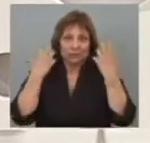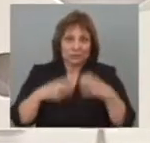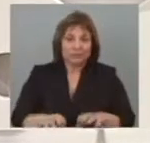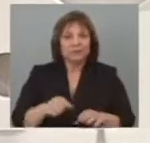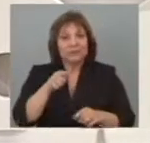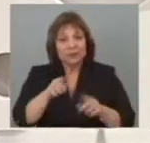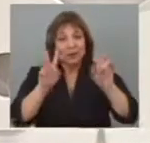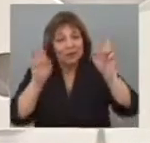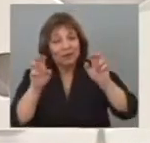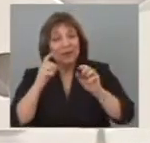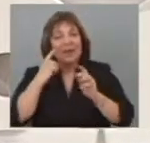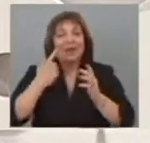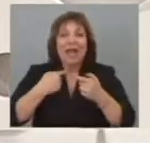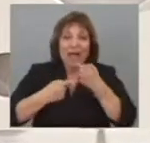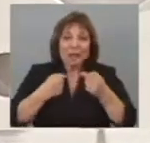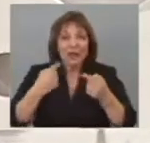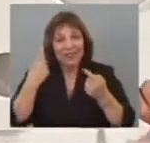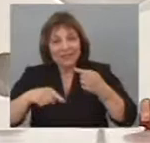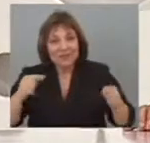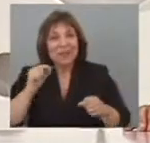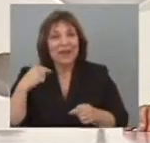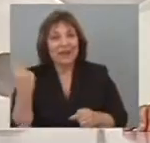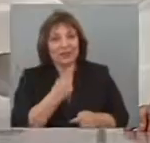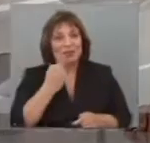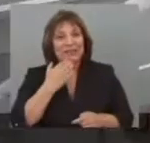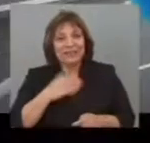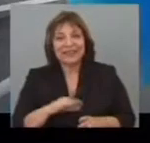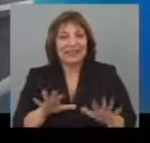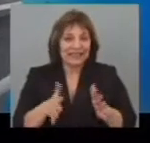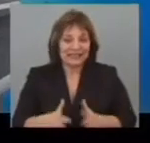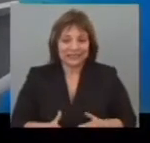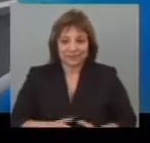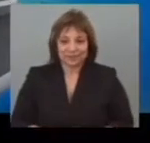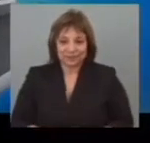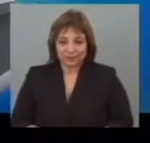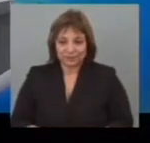de distintos puntos y también poder entender un poco más.